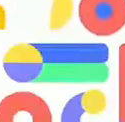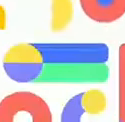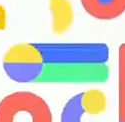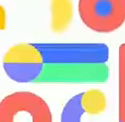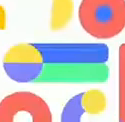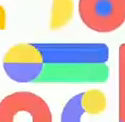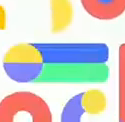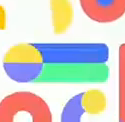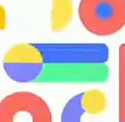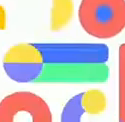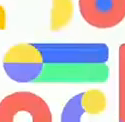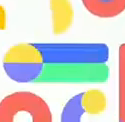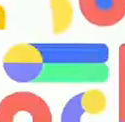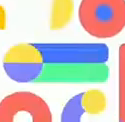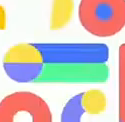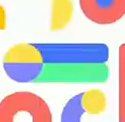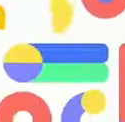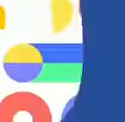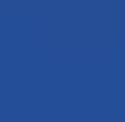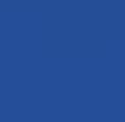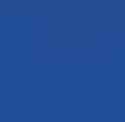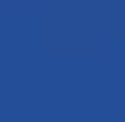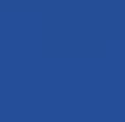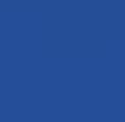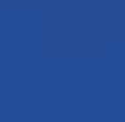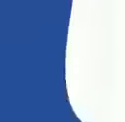Aprendo en casa.